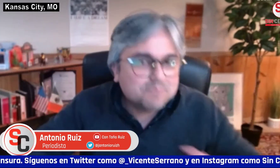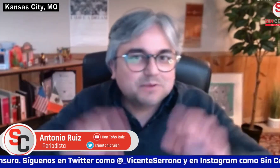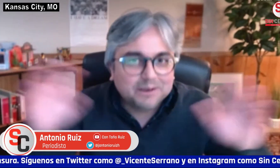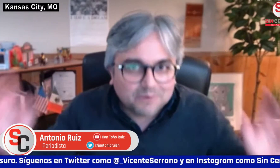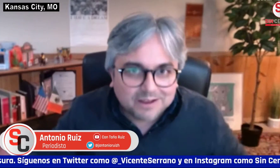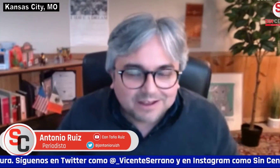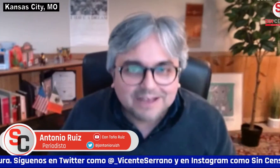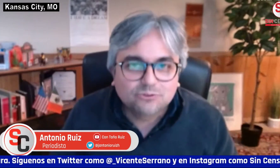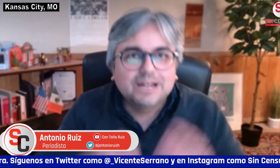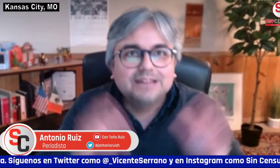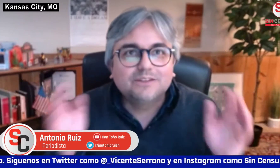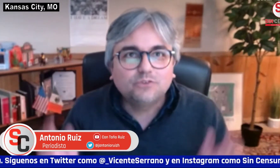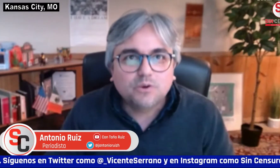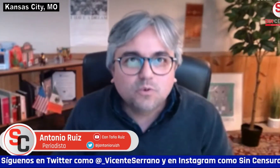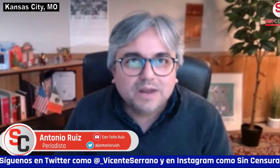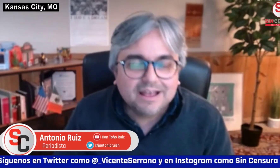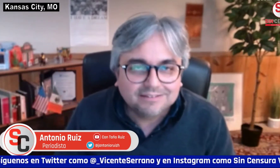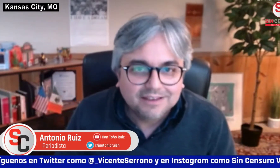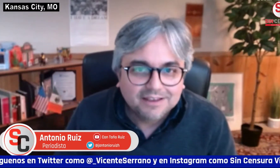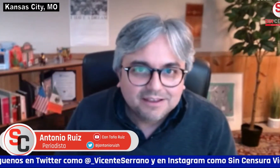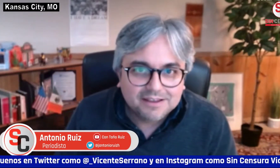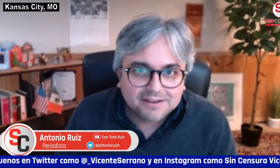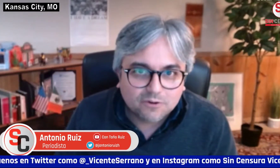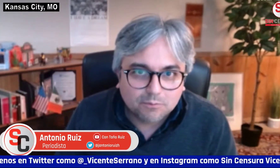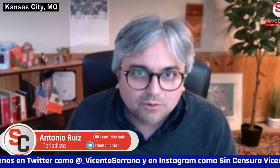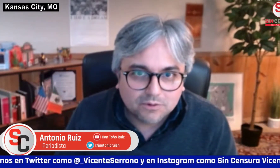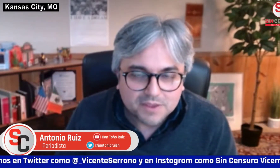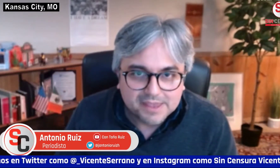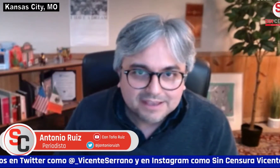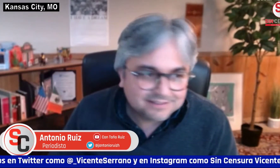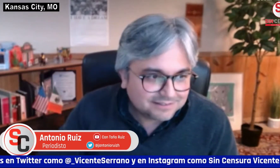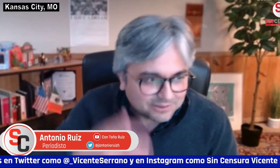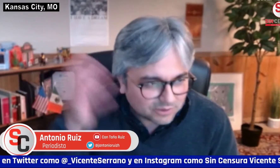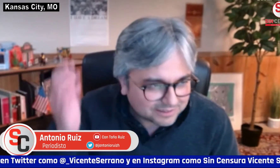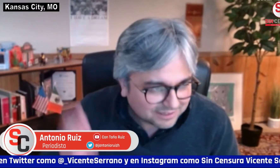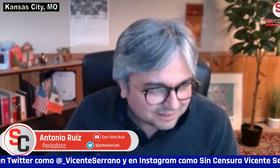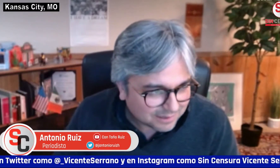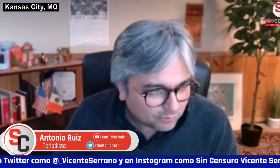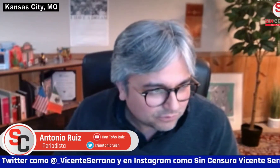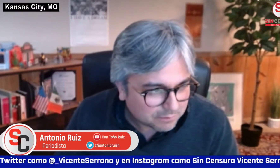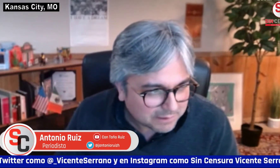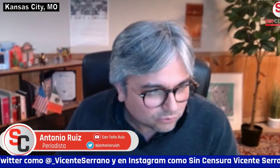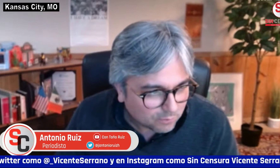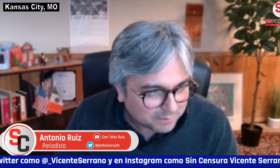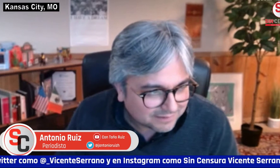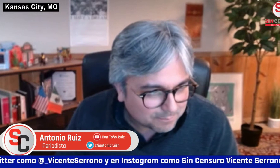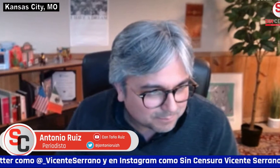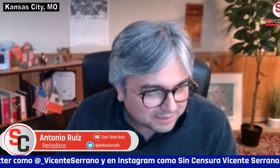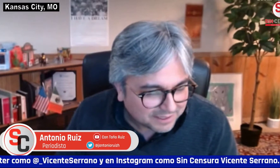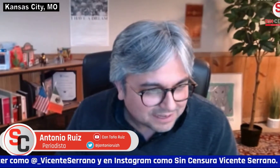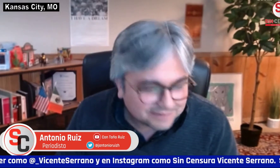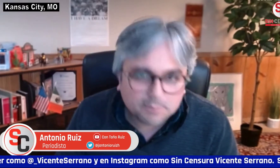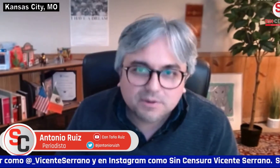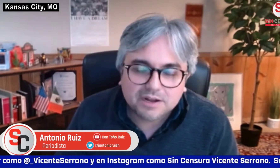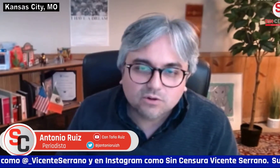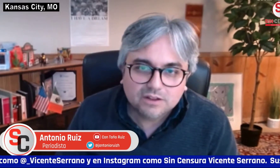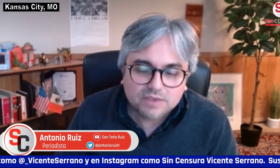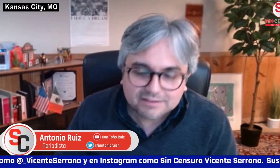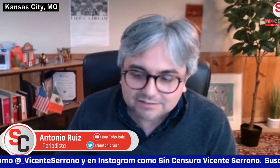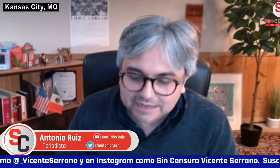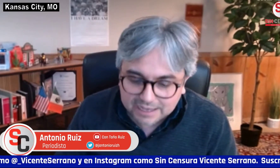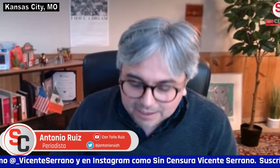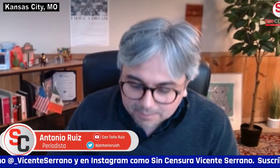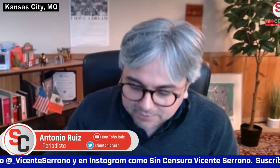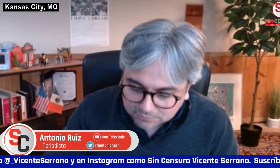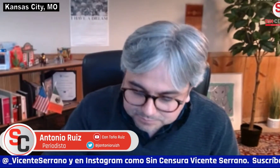ponen siempre, ¿no?, a sus grandes figuras, como este señor que tienen en Telemundo, se me va su nombre siempre, ahí se me puede recordar,